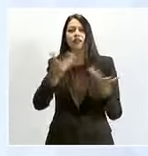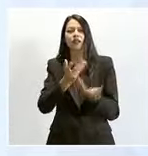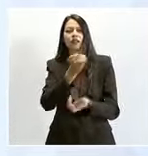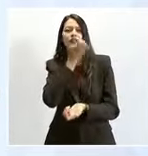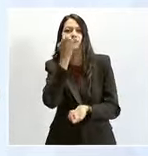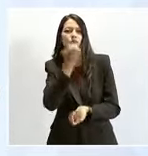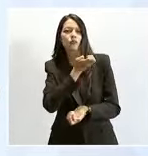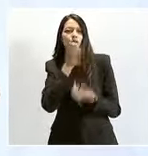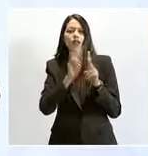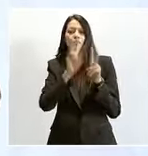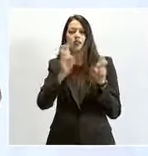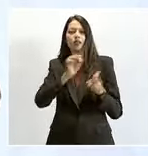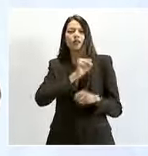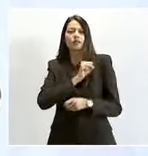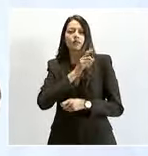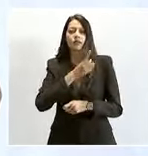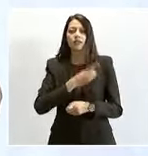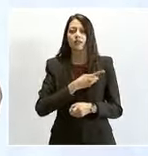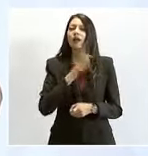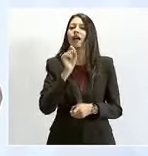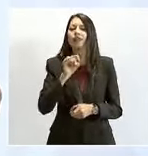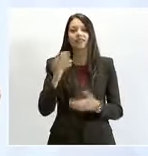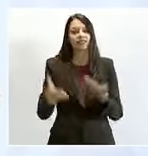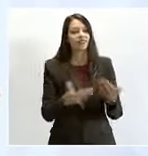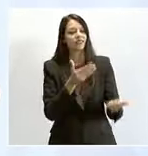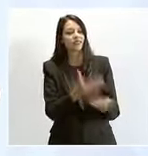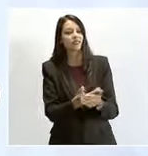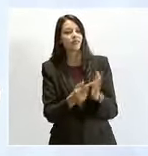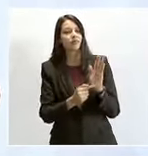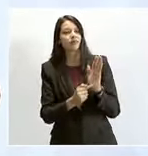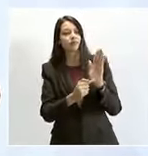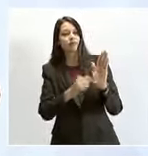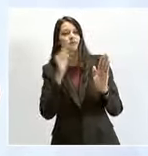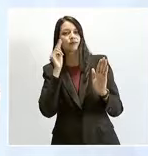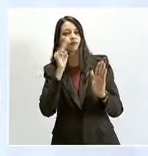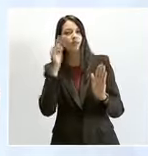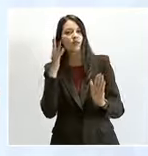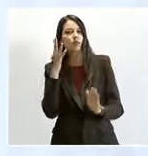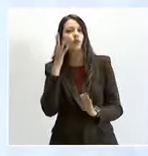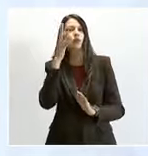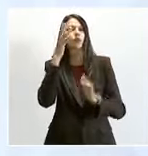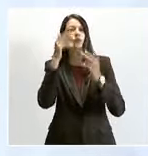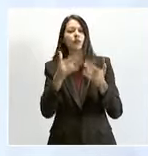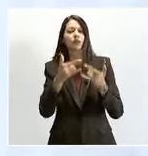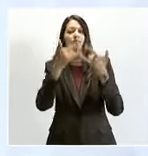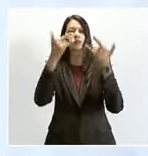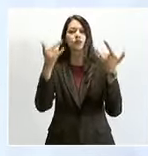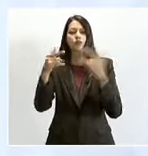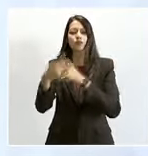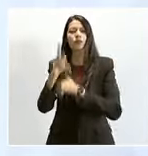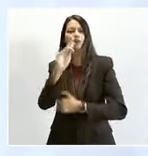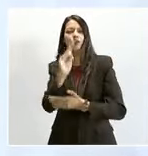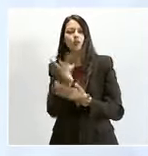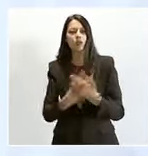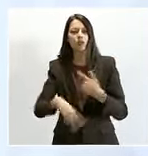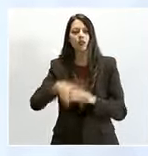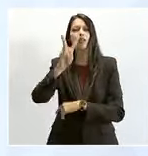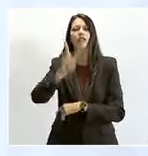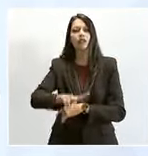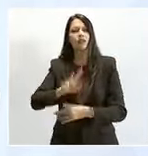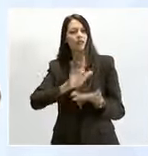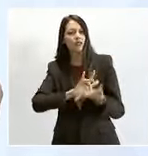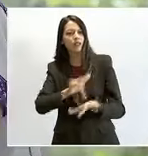salud va a ser la iniciativa que defina en el futuro la historia de este programa y estamos de veras muy